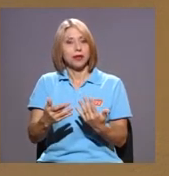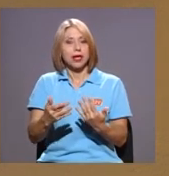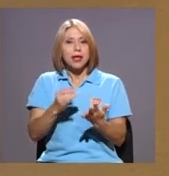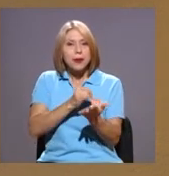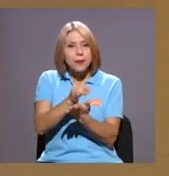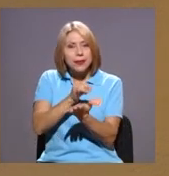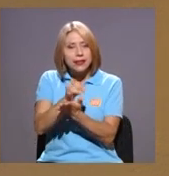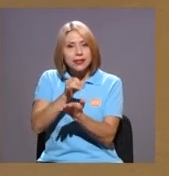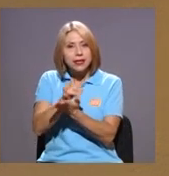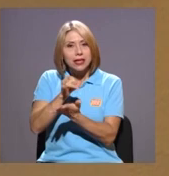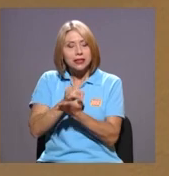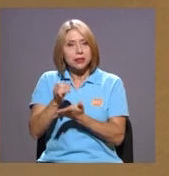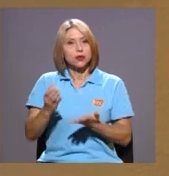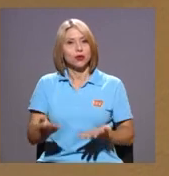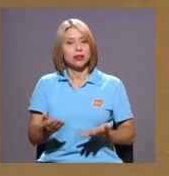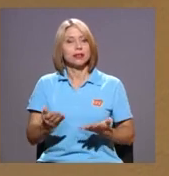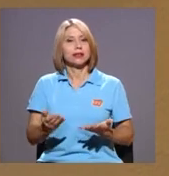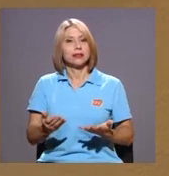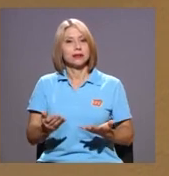investigaciones,